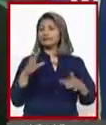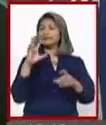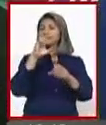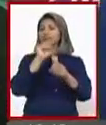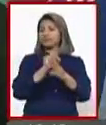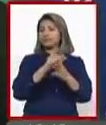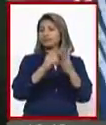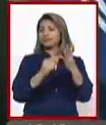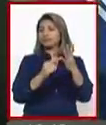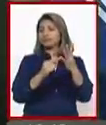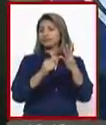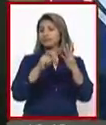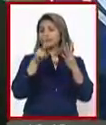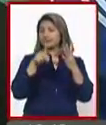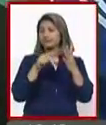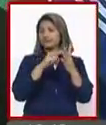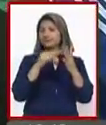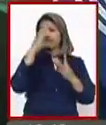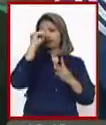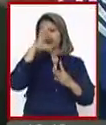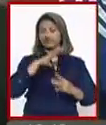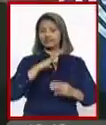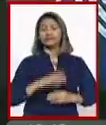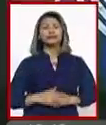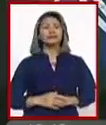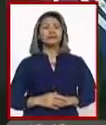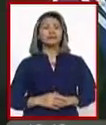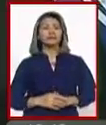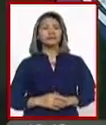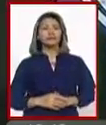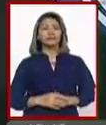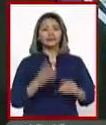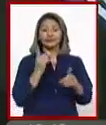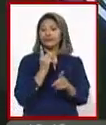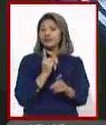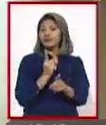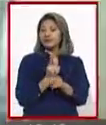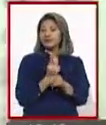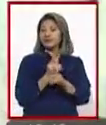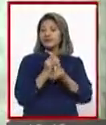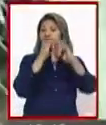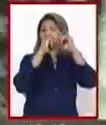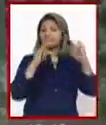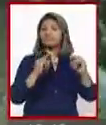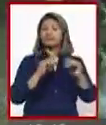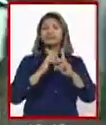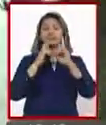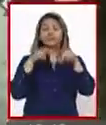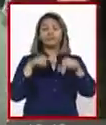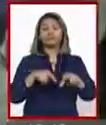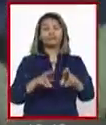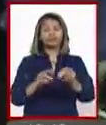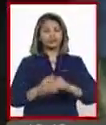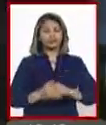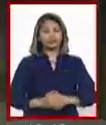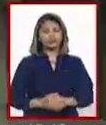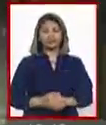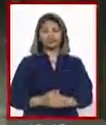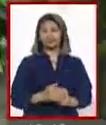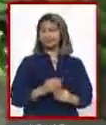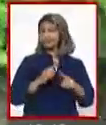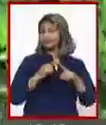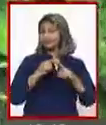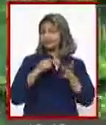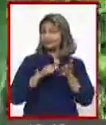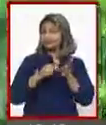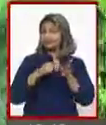aprehendidos cuatro sujetos, todos ellos son varones, justamente en las cabañas. Estos individuos en estado de inconveniente, vale